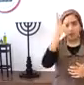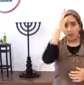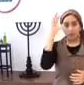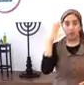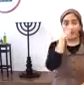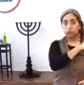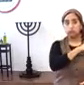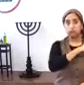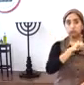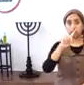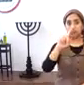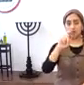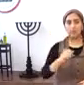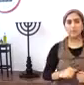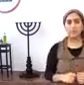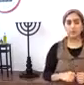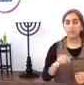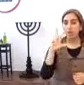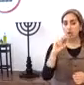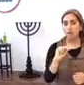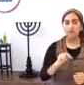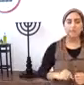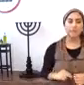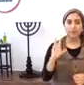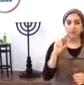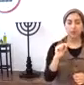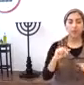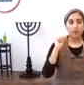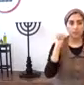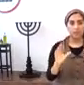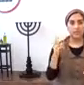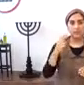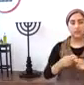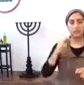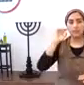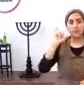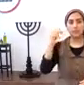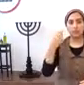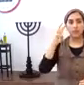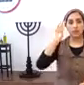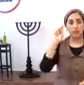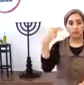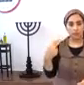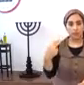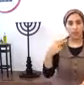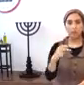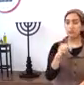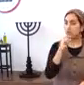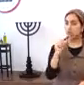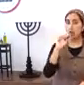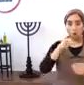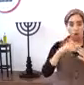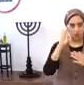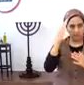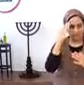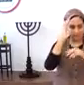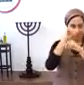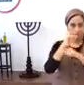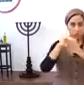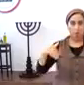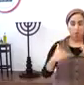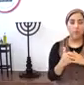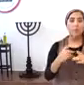¿Se le salió de las manos al Eterno? ¿Cómo? No. No. Bendito es el nombre de Yahweh. No, todo lo tiene en sus manos.